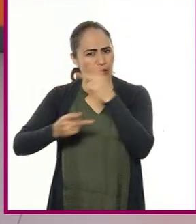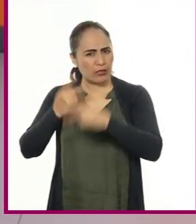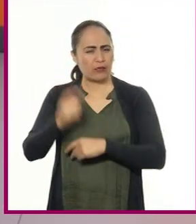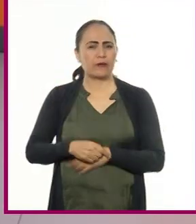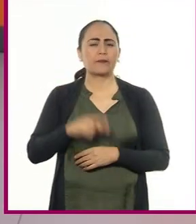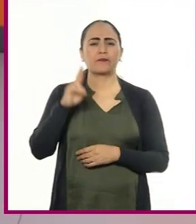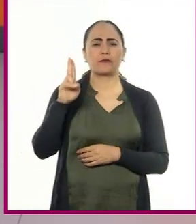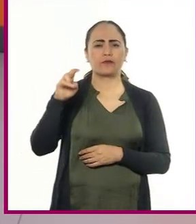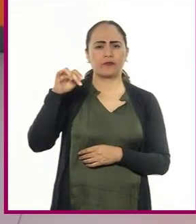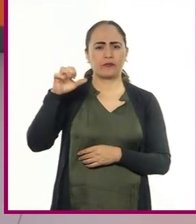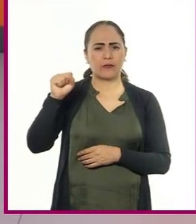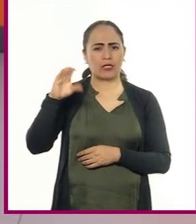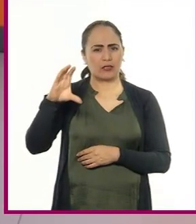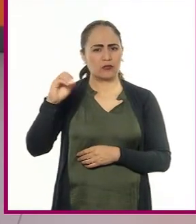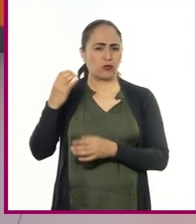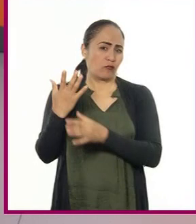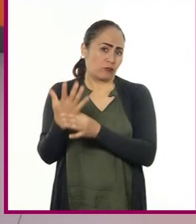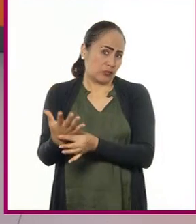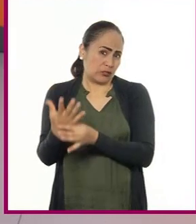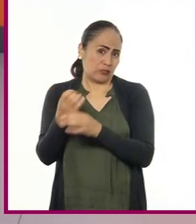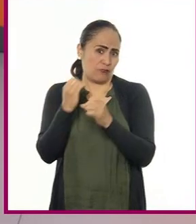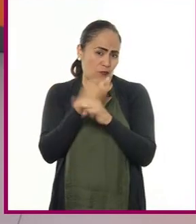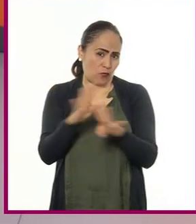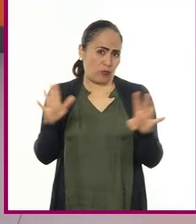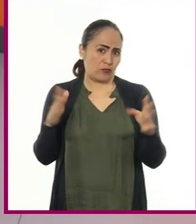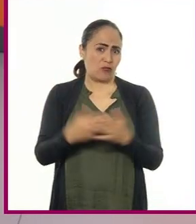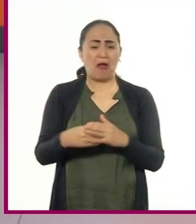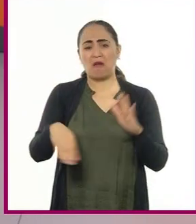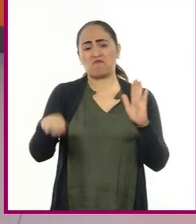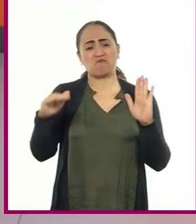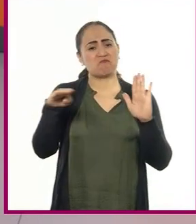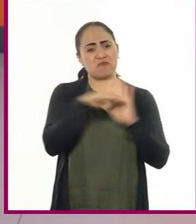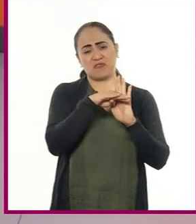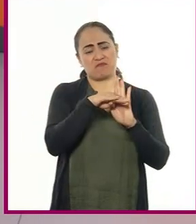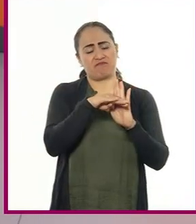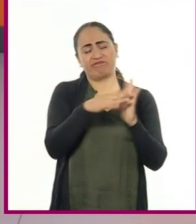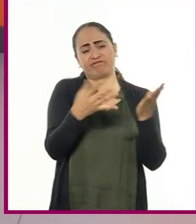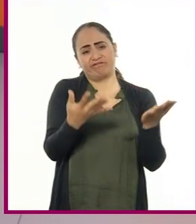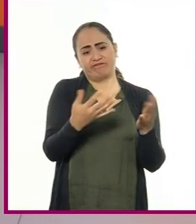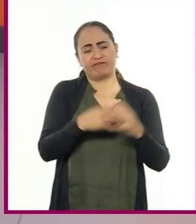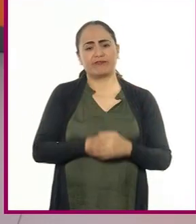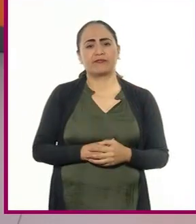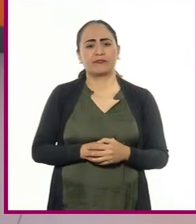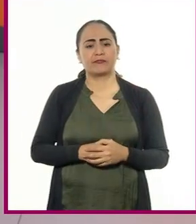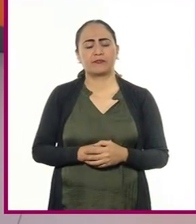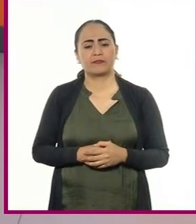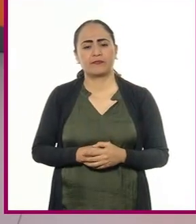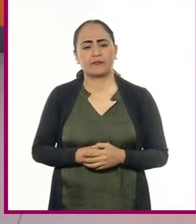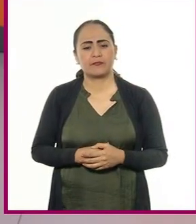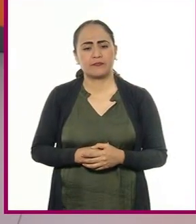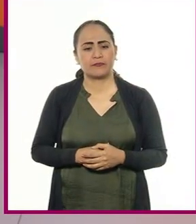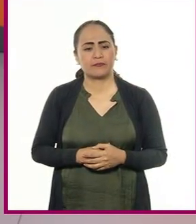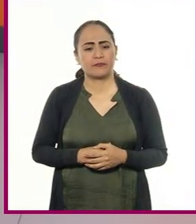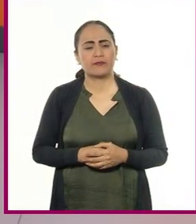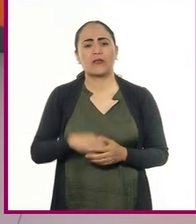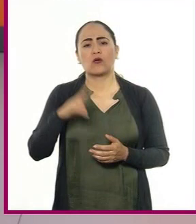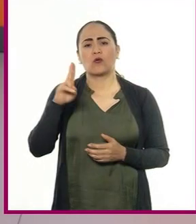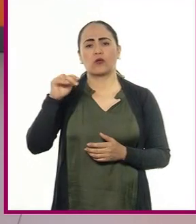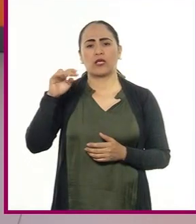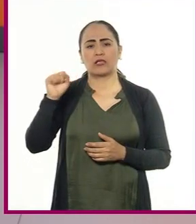UNESCO revelan que la situación se ha estancado. Con base en el Instituto de Estadística de la